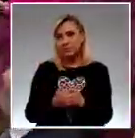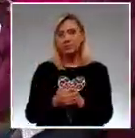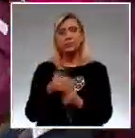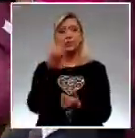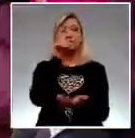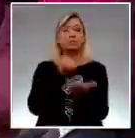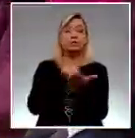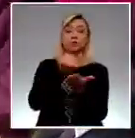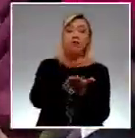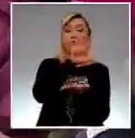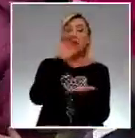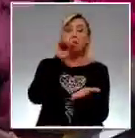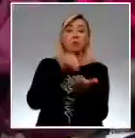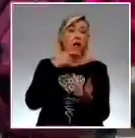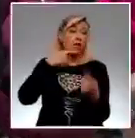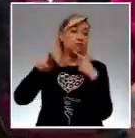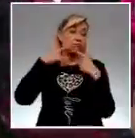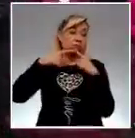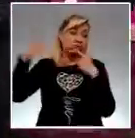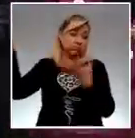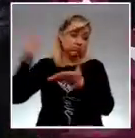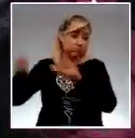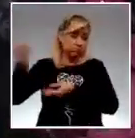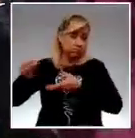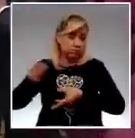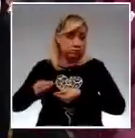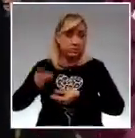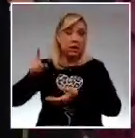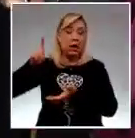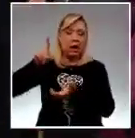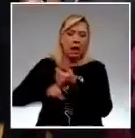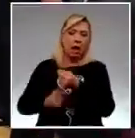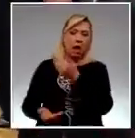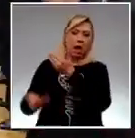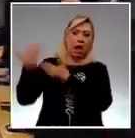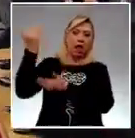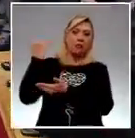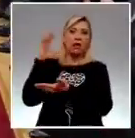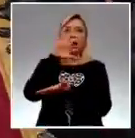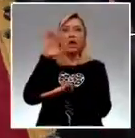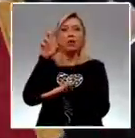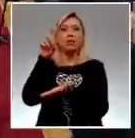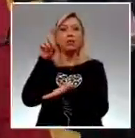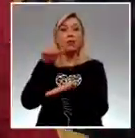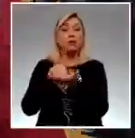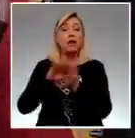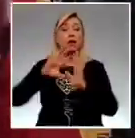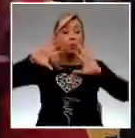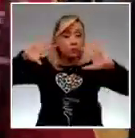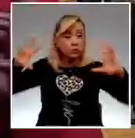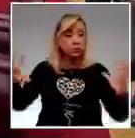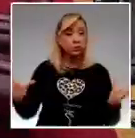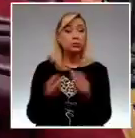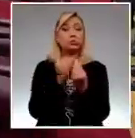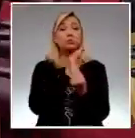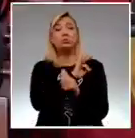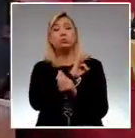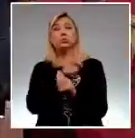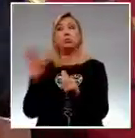asuntos, que sumados a la existencia inicial de 530.000, arrojó una carga de trabajo superior a los 2